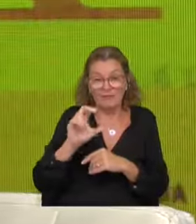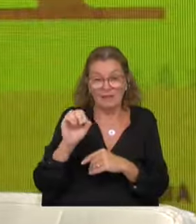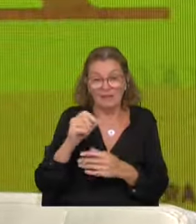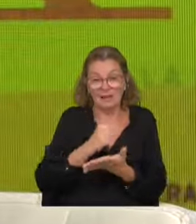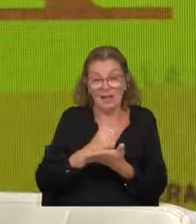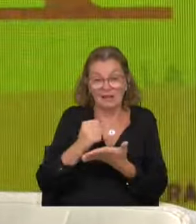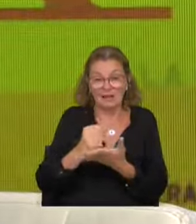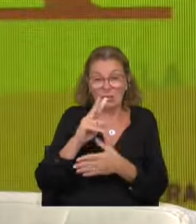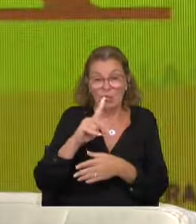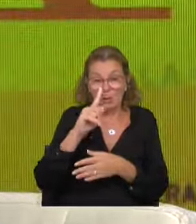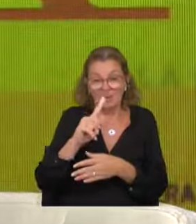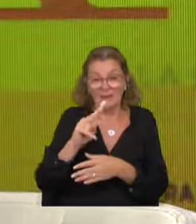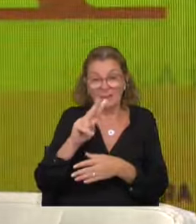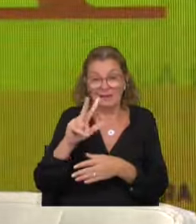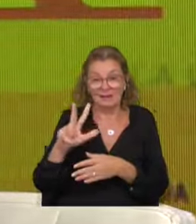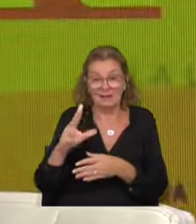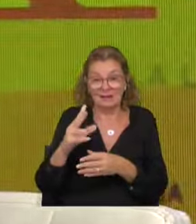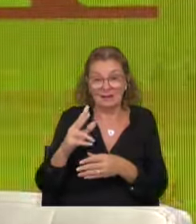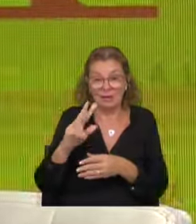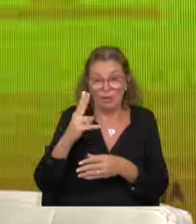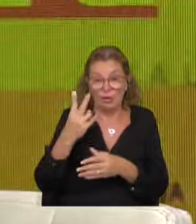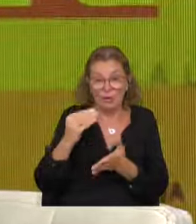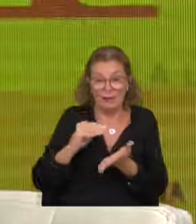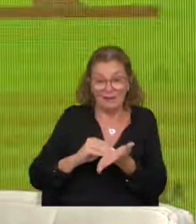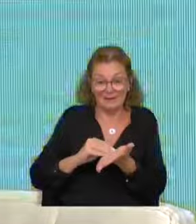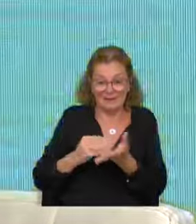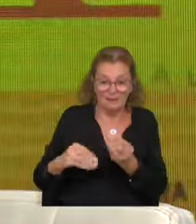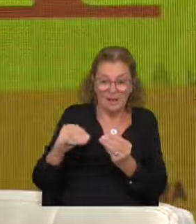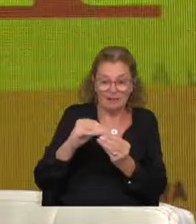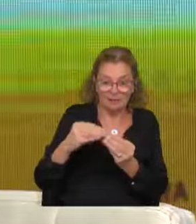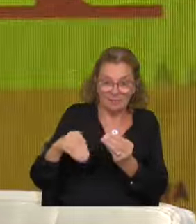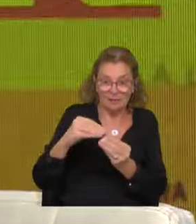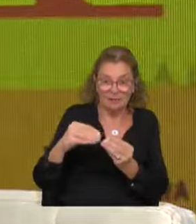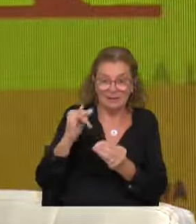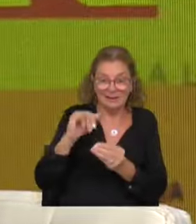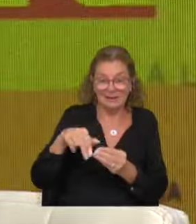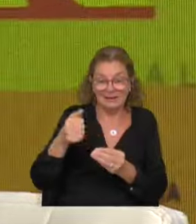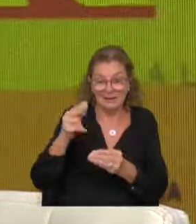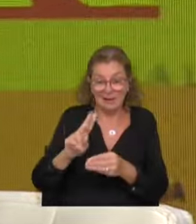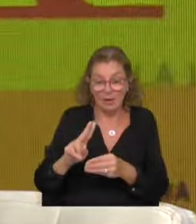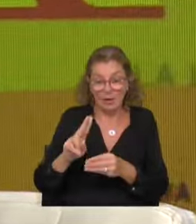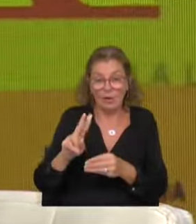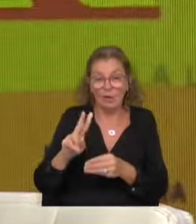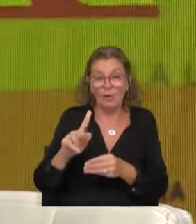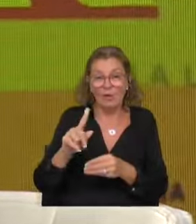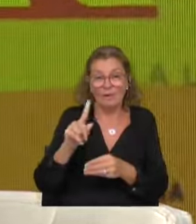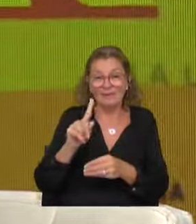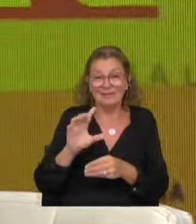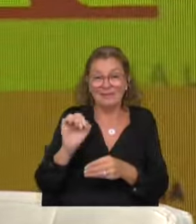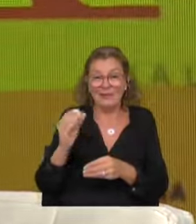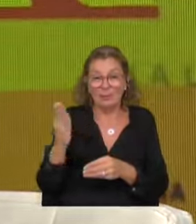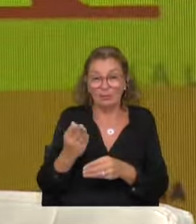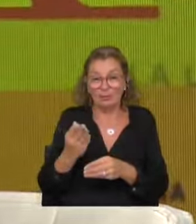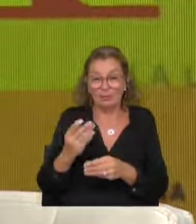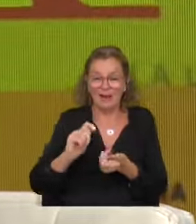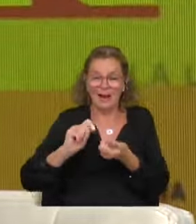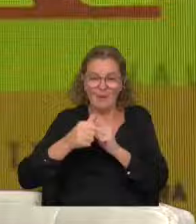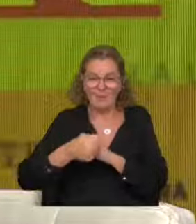2023 se duplicó el ingreso por causal pobreza en el 2020 era un 10% y en el 2023 pasó a ser un